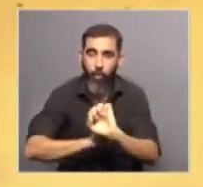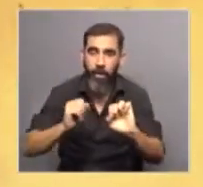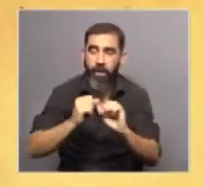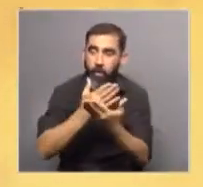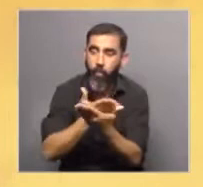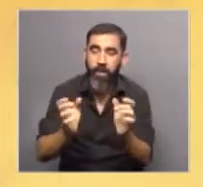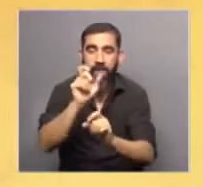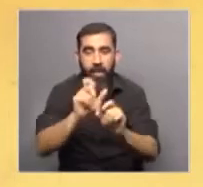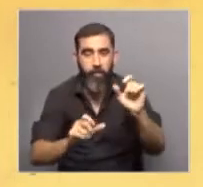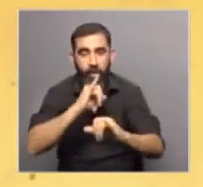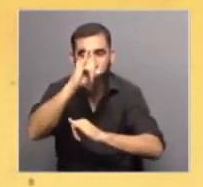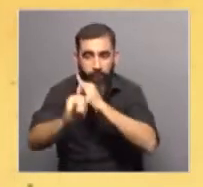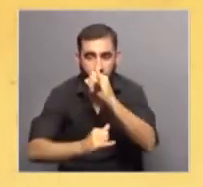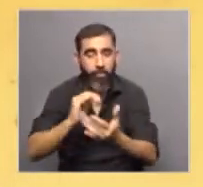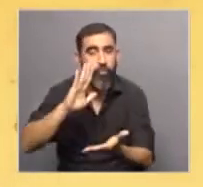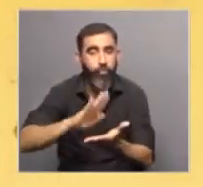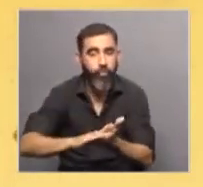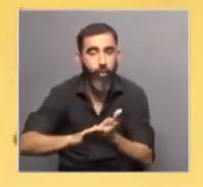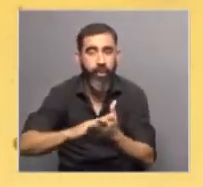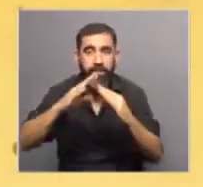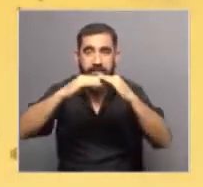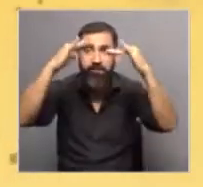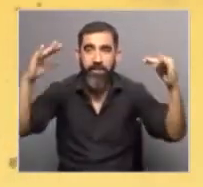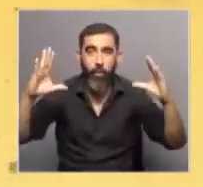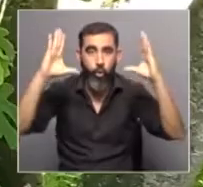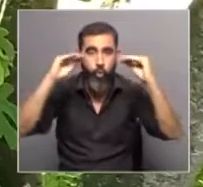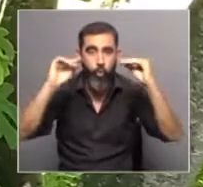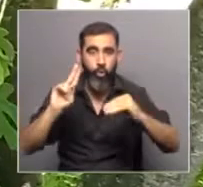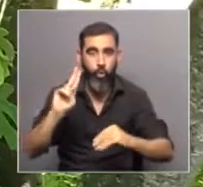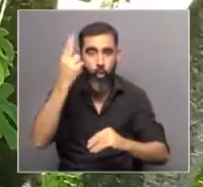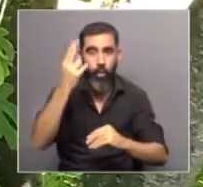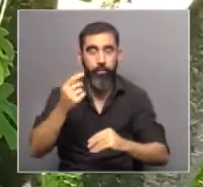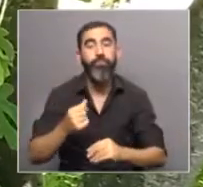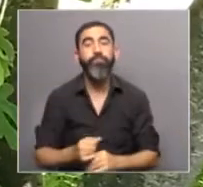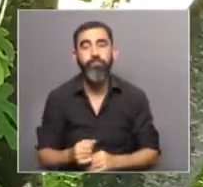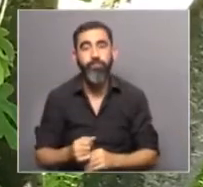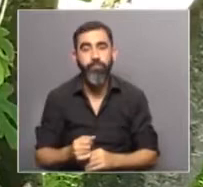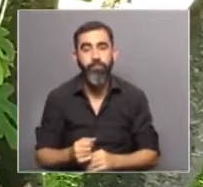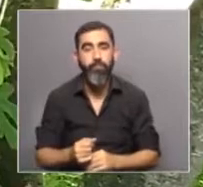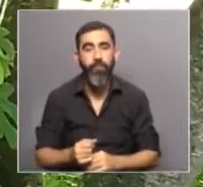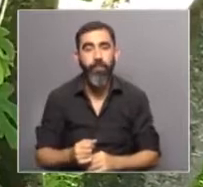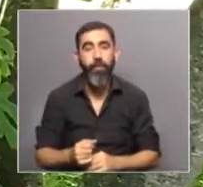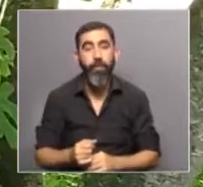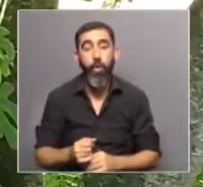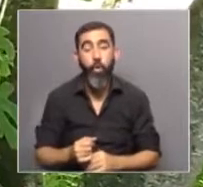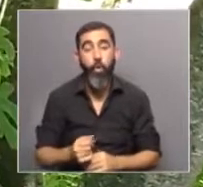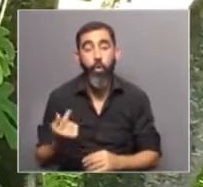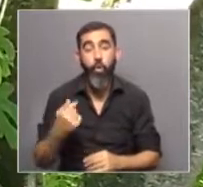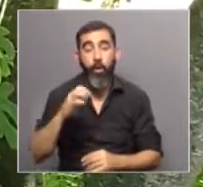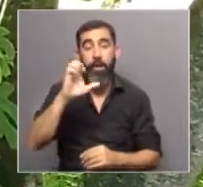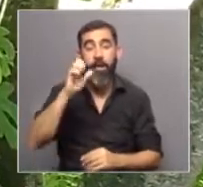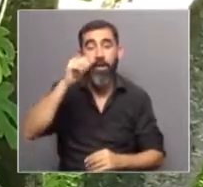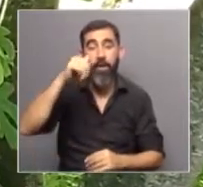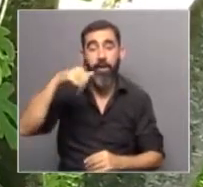al público información sobre los cielos nocturnos de Uruguay. Hola, soy Federico de Entre Bichitos. Hola, soy Jimena de Entre